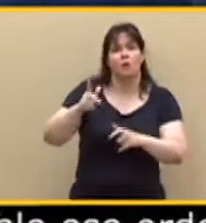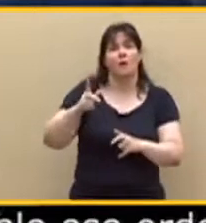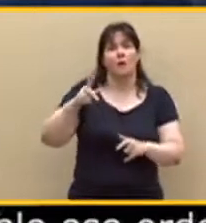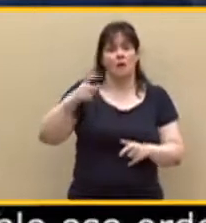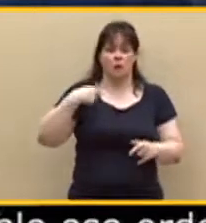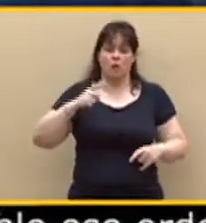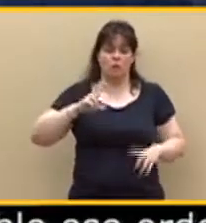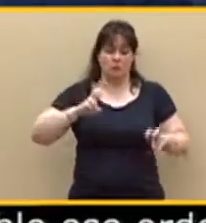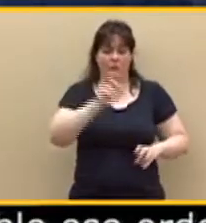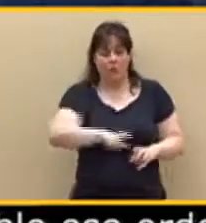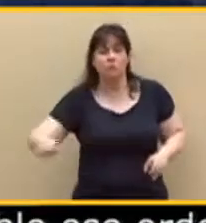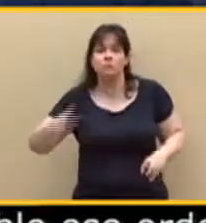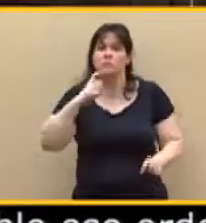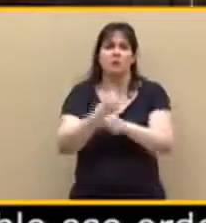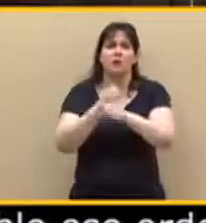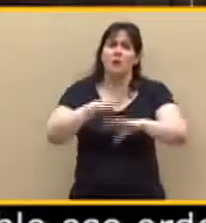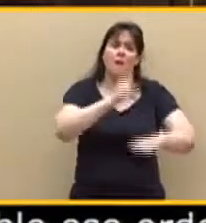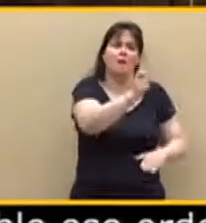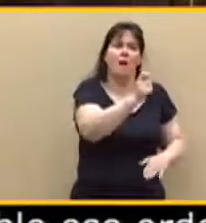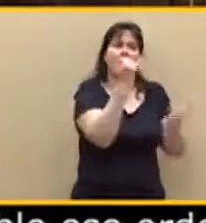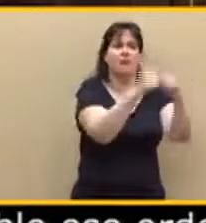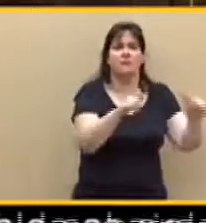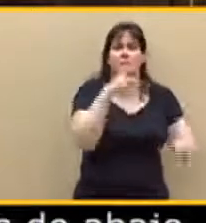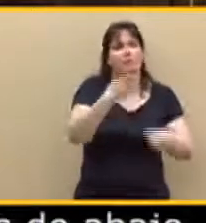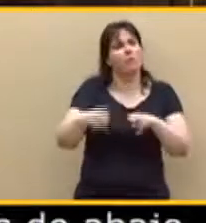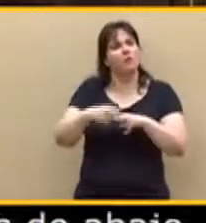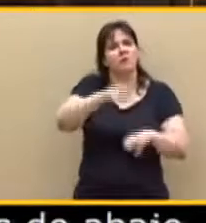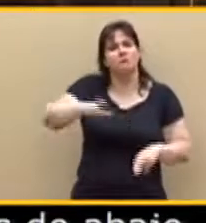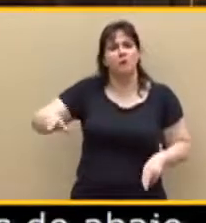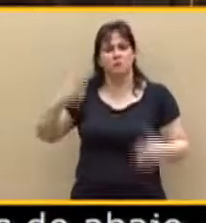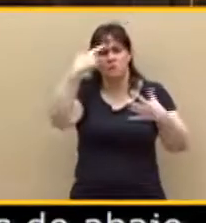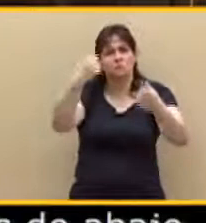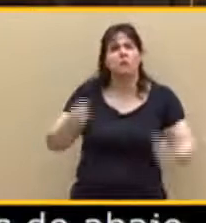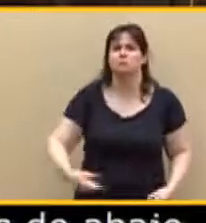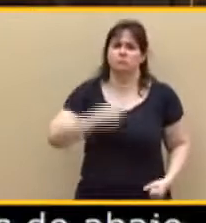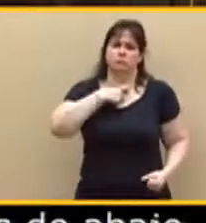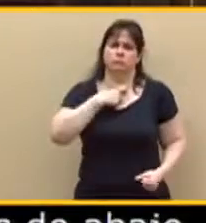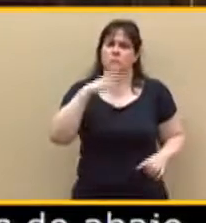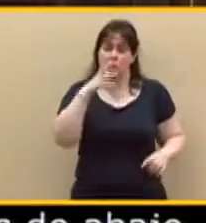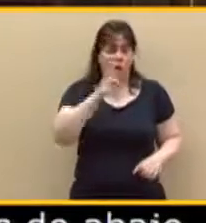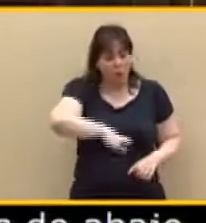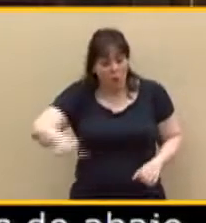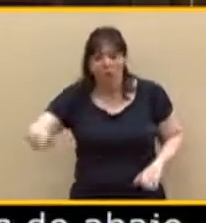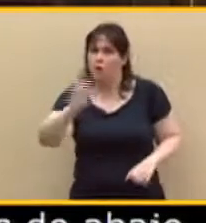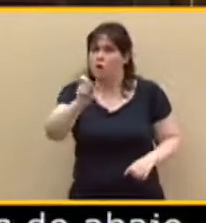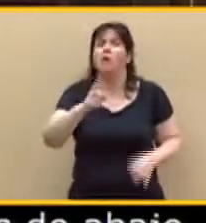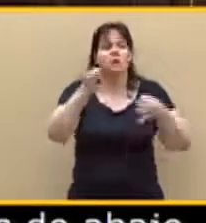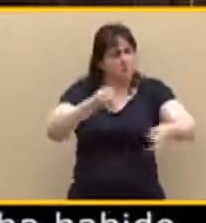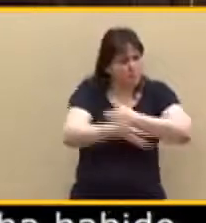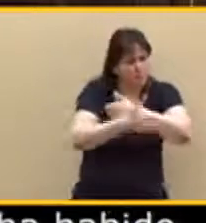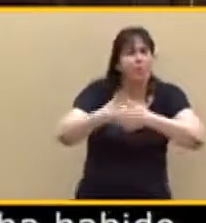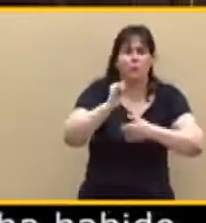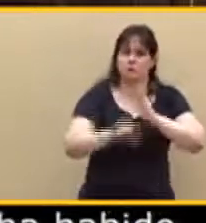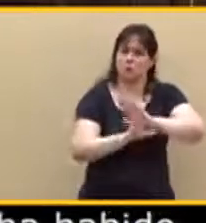orden donde la política es una cosa de hombres expertos y encorbatados y no de los ciudadanos. Donde siempre ha habido pobres y siempre los habrá, ¿verdad? Porque al fin y al